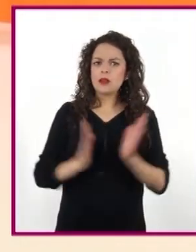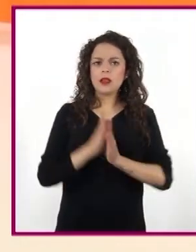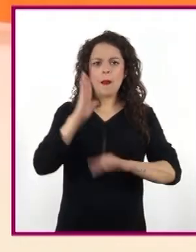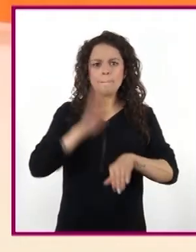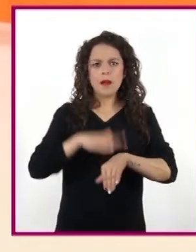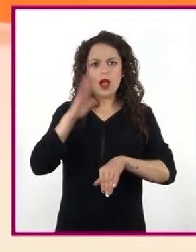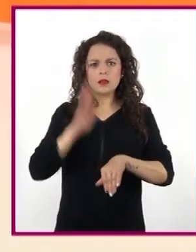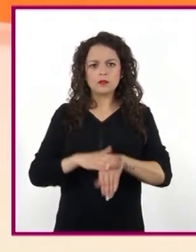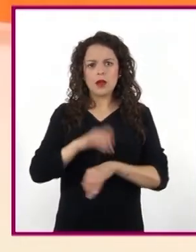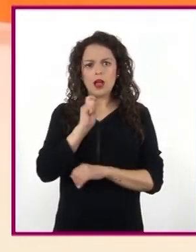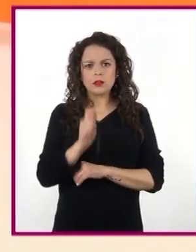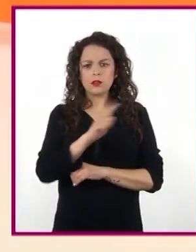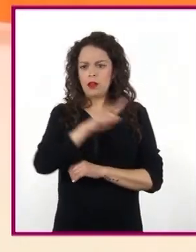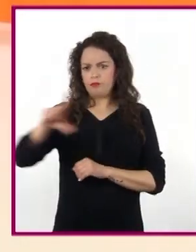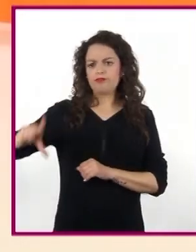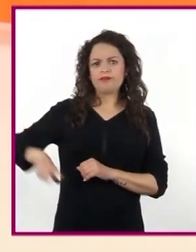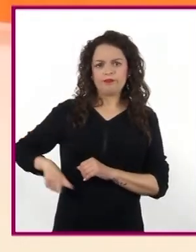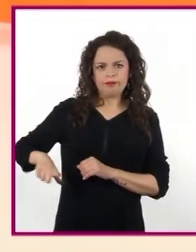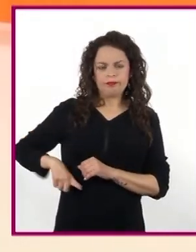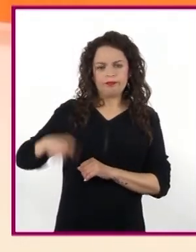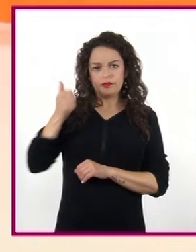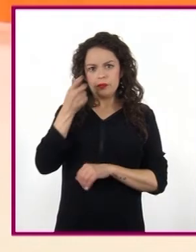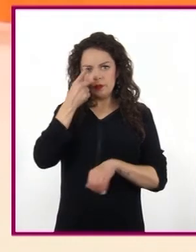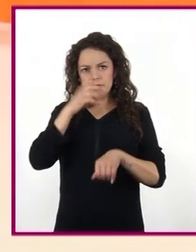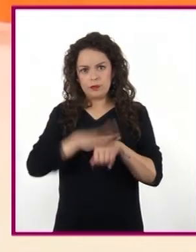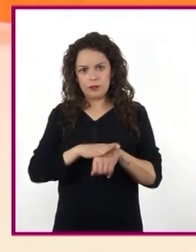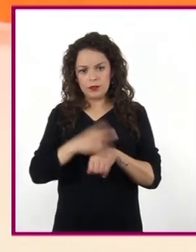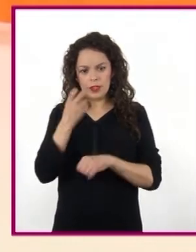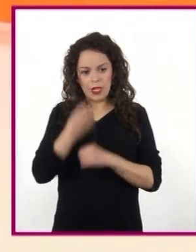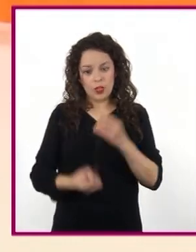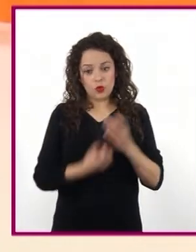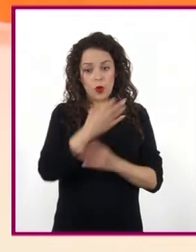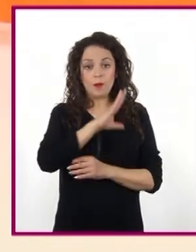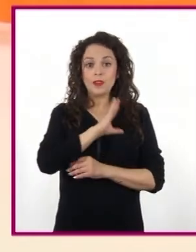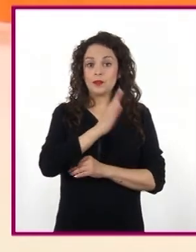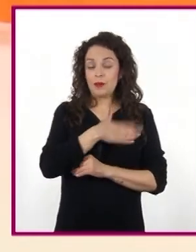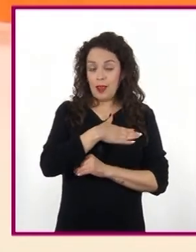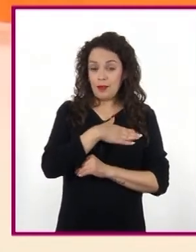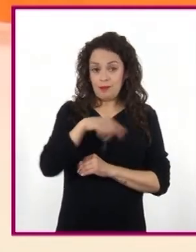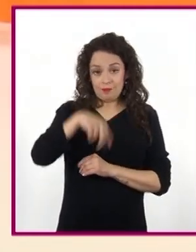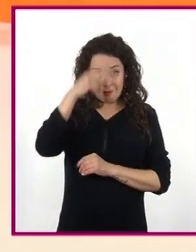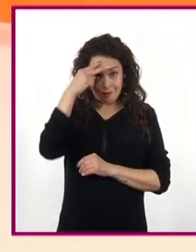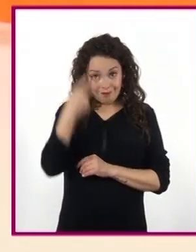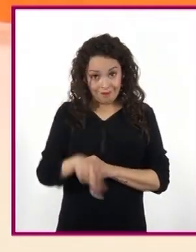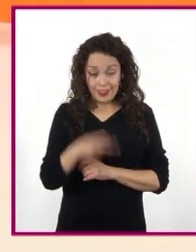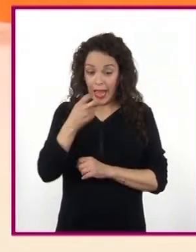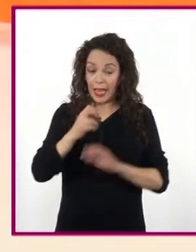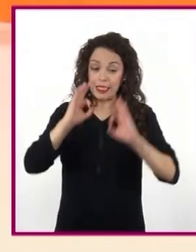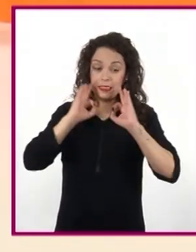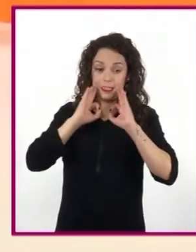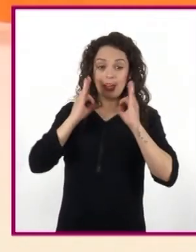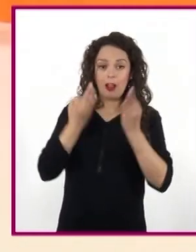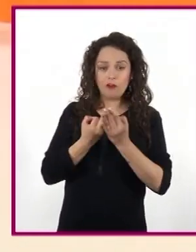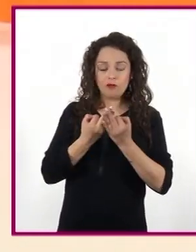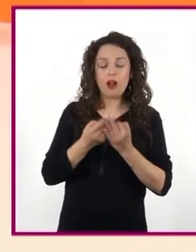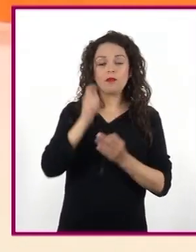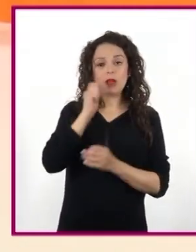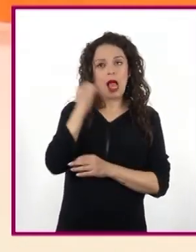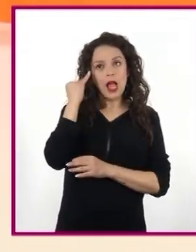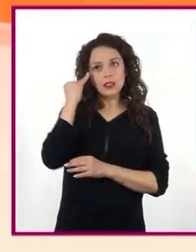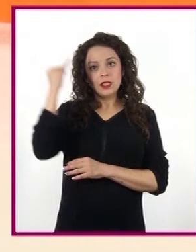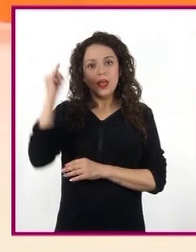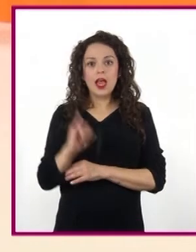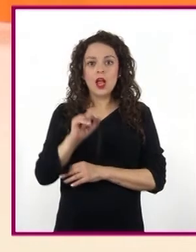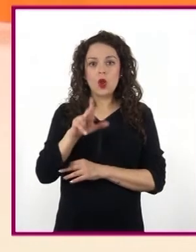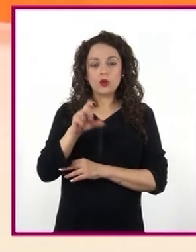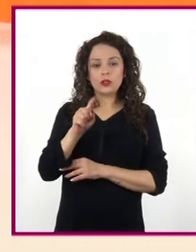la vida pública y administrativa de la Nueva España. De esta forma, las ideas ilustradas